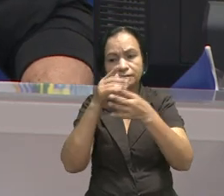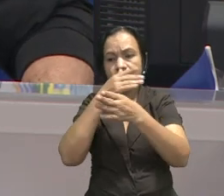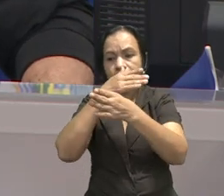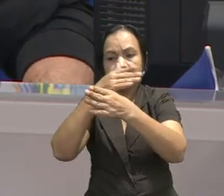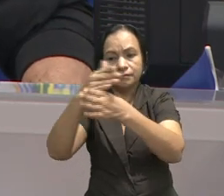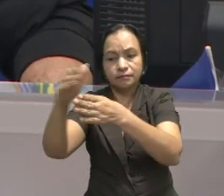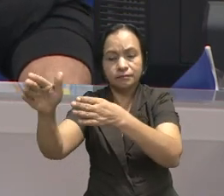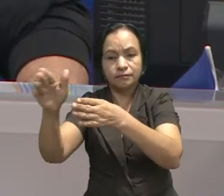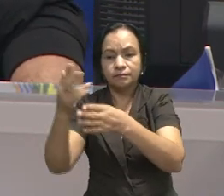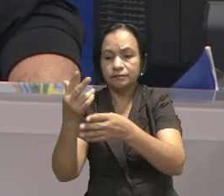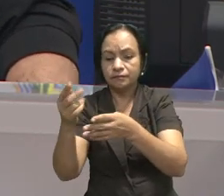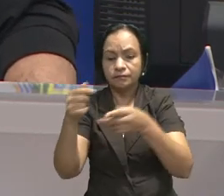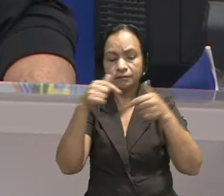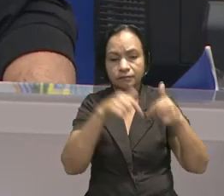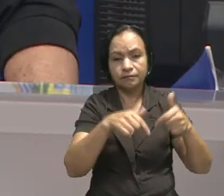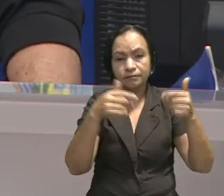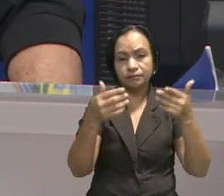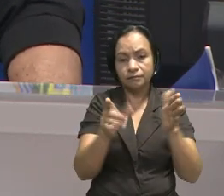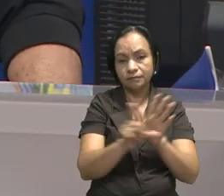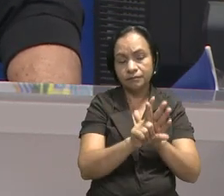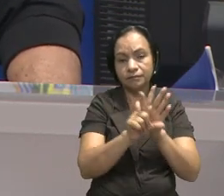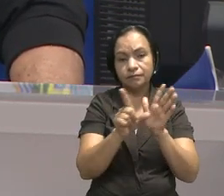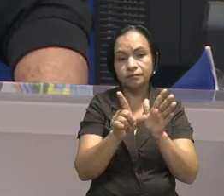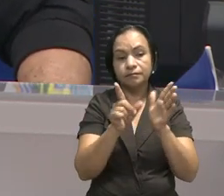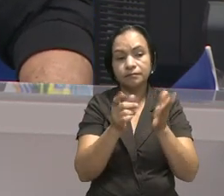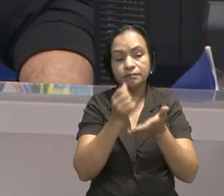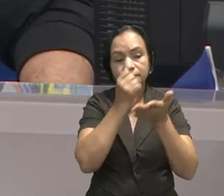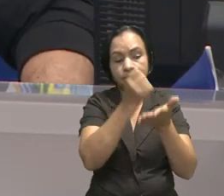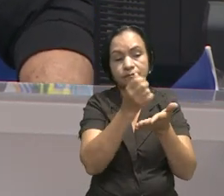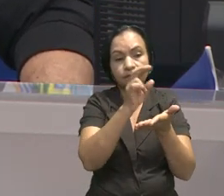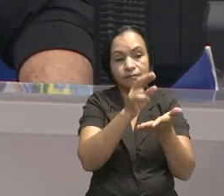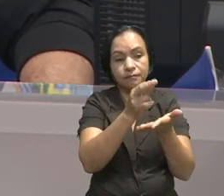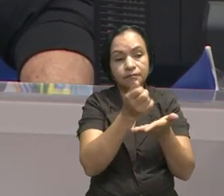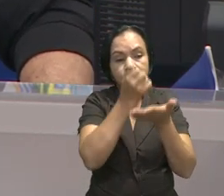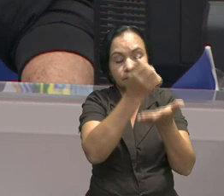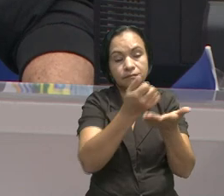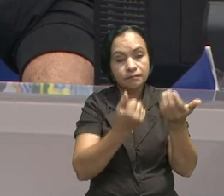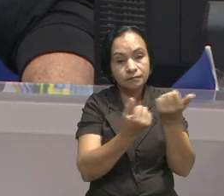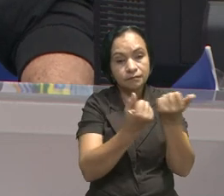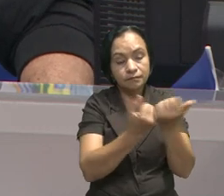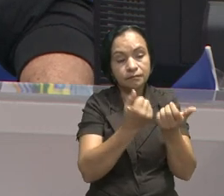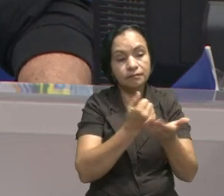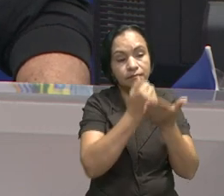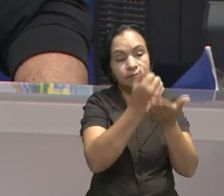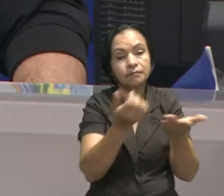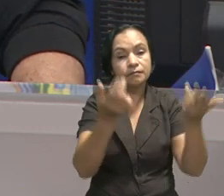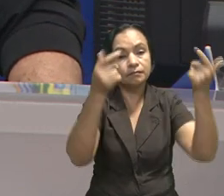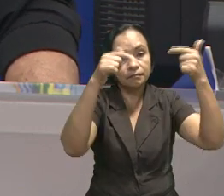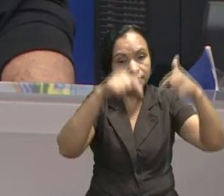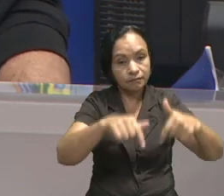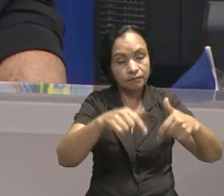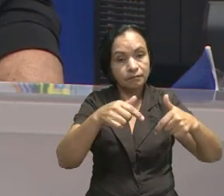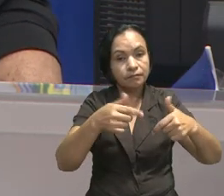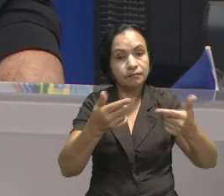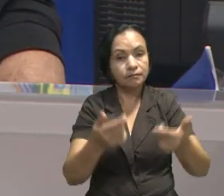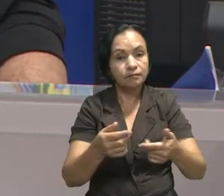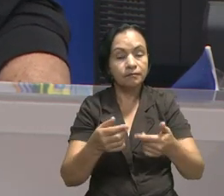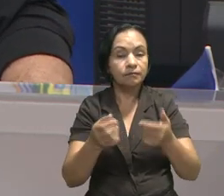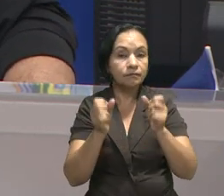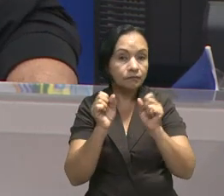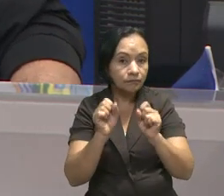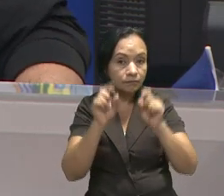nada tienen que ver con la ley que ampara la pensión que vamos a otorgar ahora. Eso